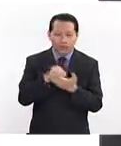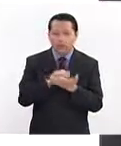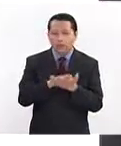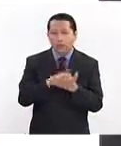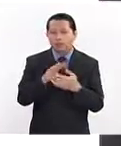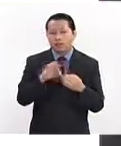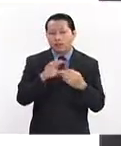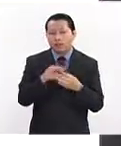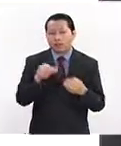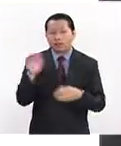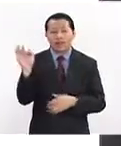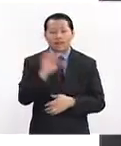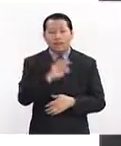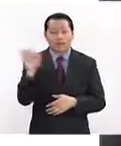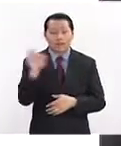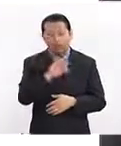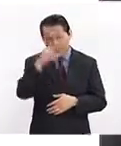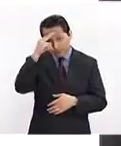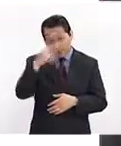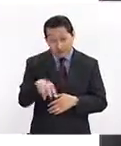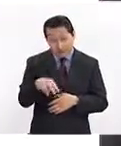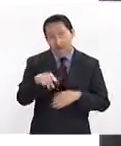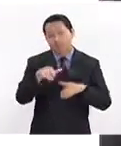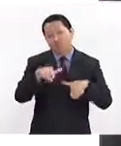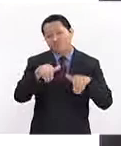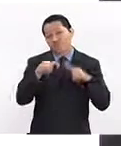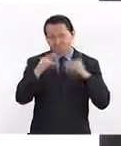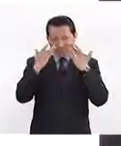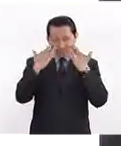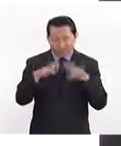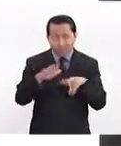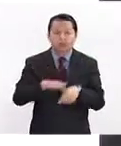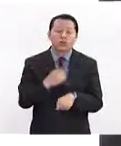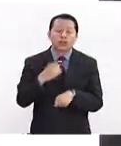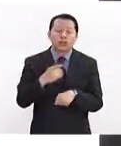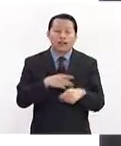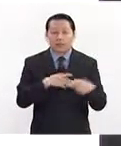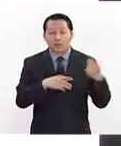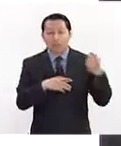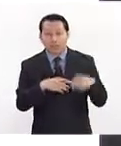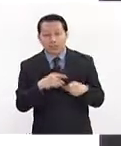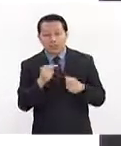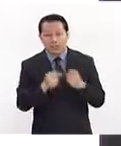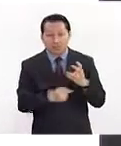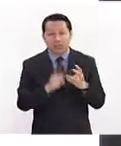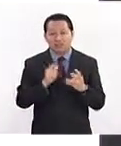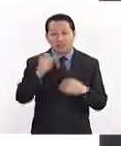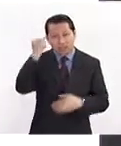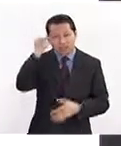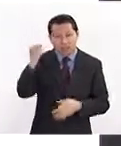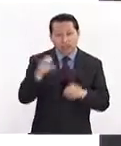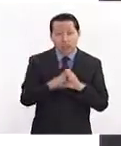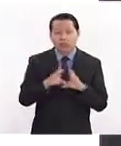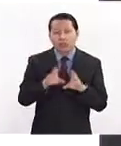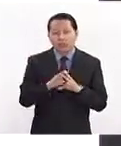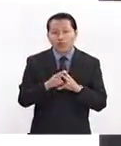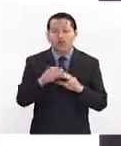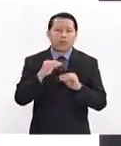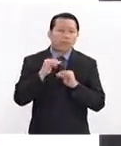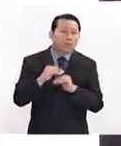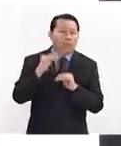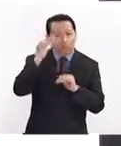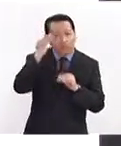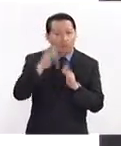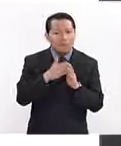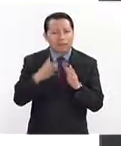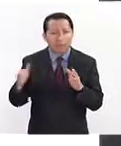textualmente que era muy probable que México se levantara de la mesa ante las exigencias que les estaban haciendo. Esta idea de que se restringiera por temporadas